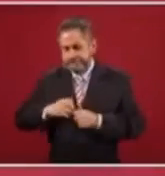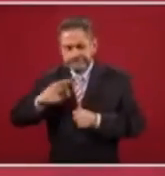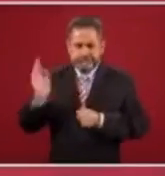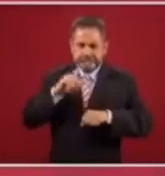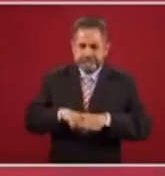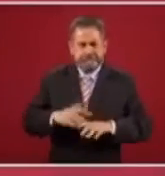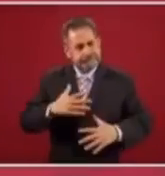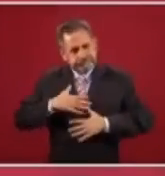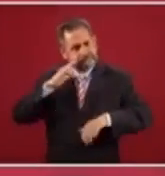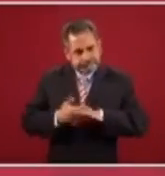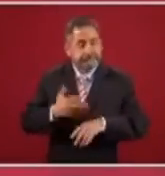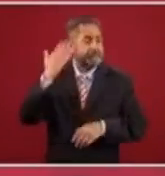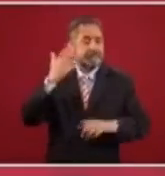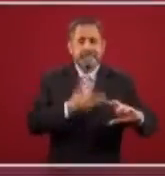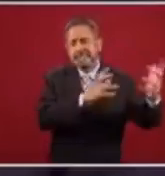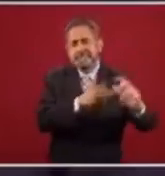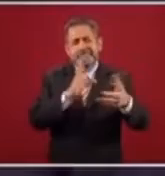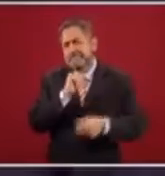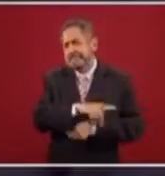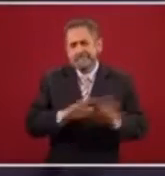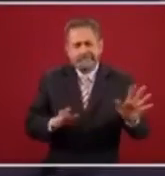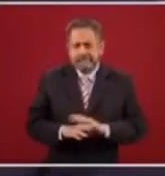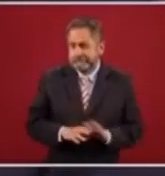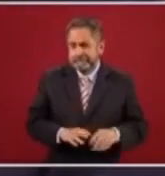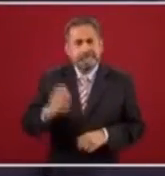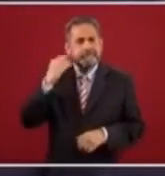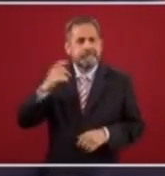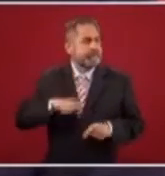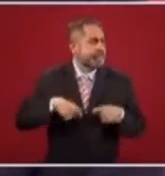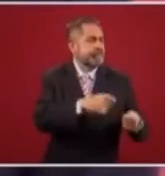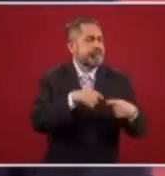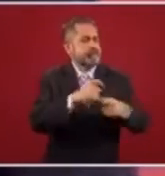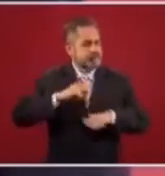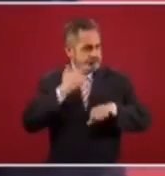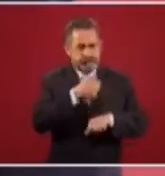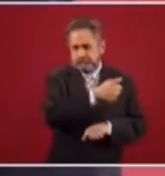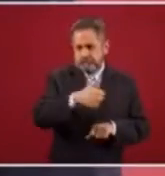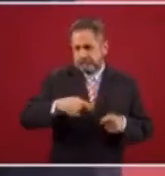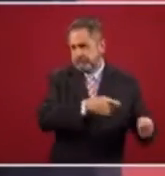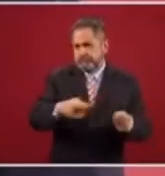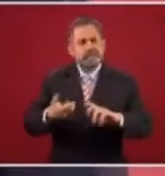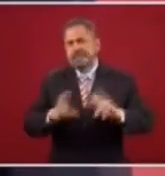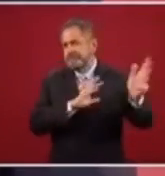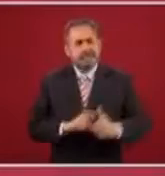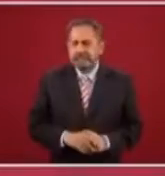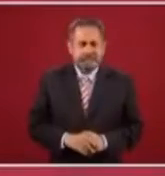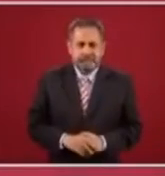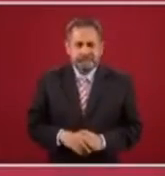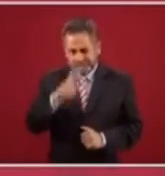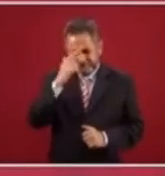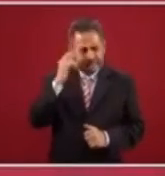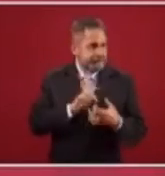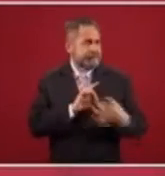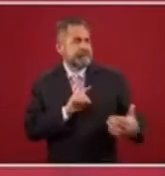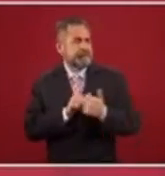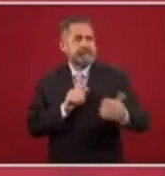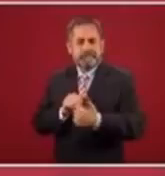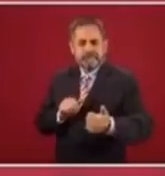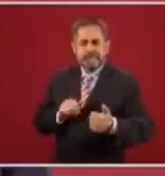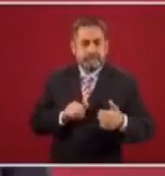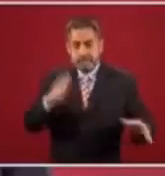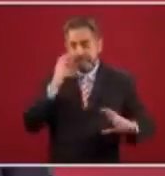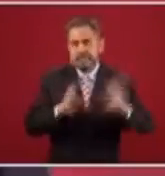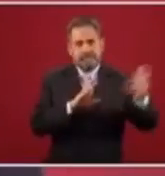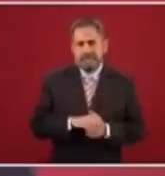porque fue un desastre lo de el traslado de los servicios de salud a los estados, la llamada descentralización en salud y